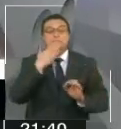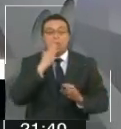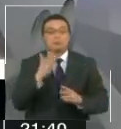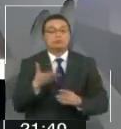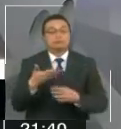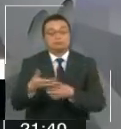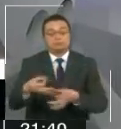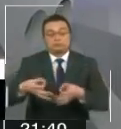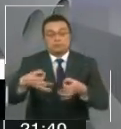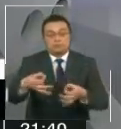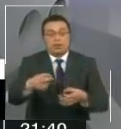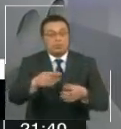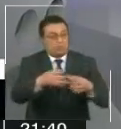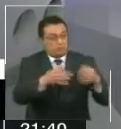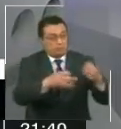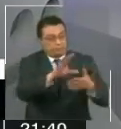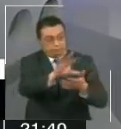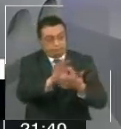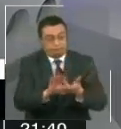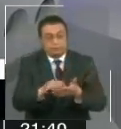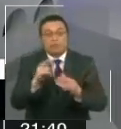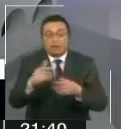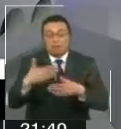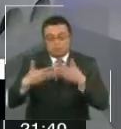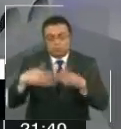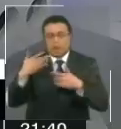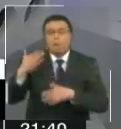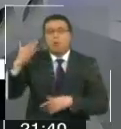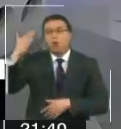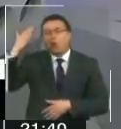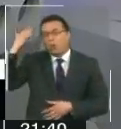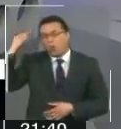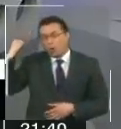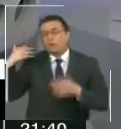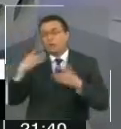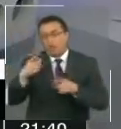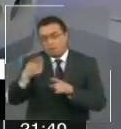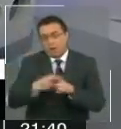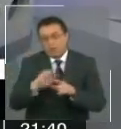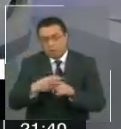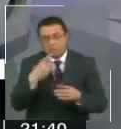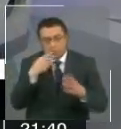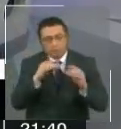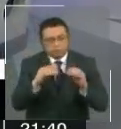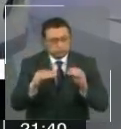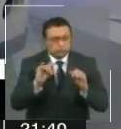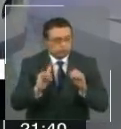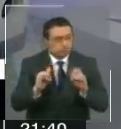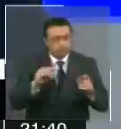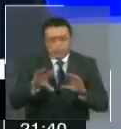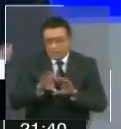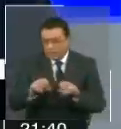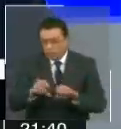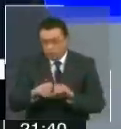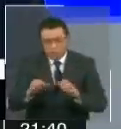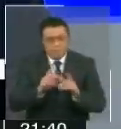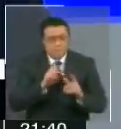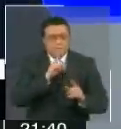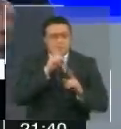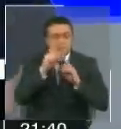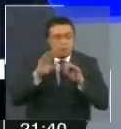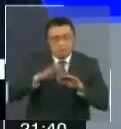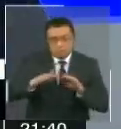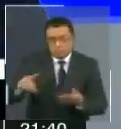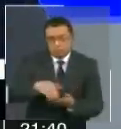presentar este procesamiento que por lo demás se venía discutiendo hace mucho tiempo, hace meses que esto ya estaba listo, estaba afinado,